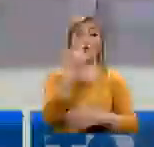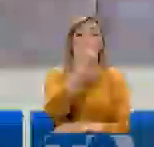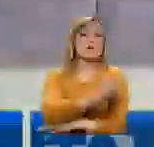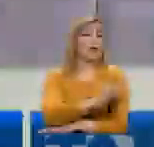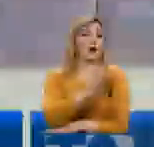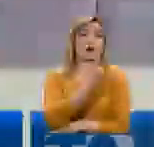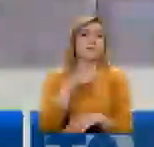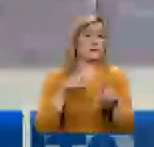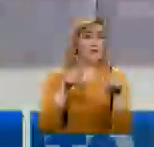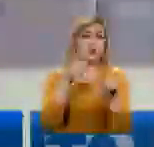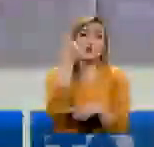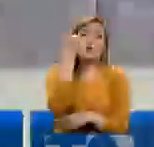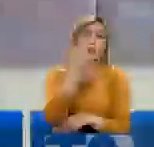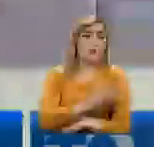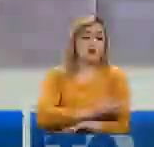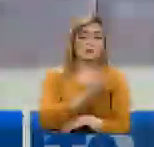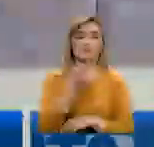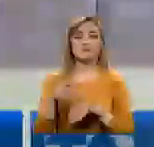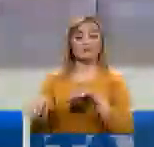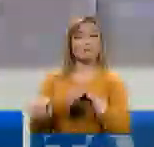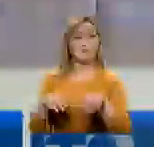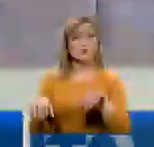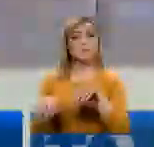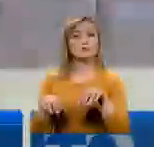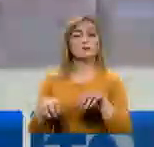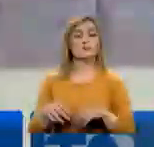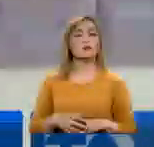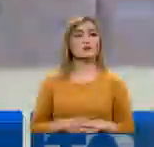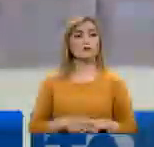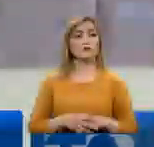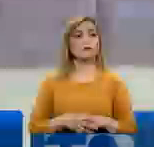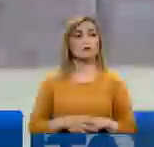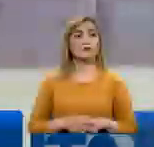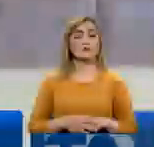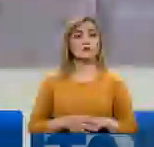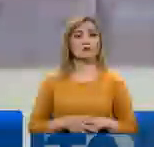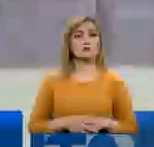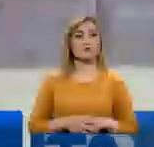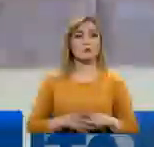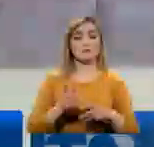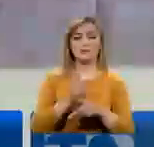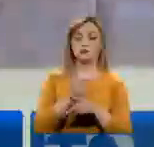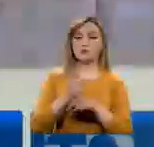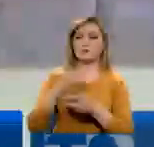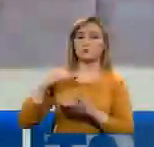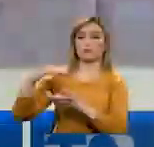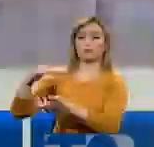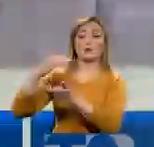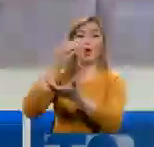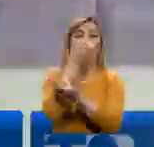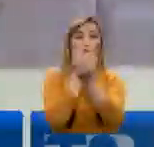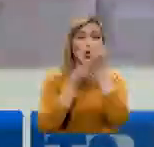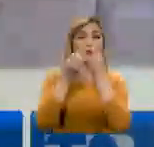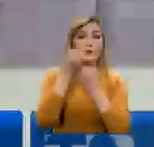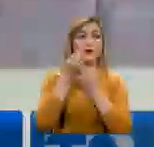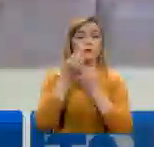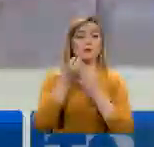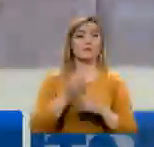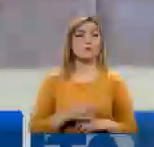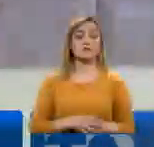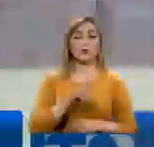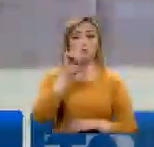día. En cambio, actividades como la entrega de productos alimenticios tendrán una validez de